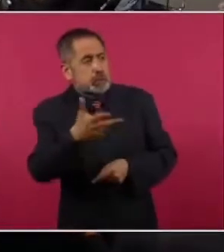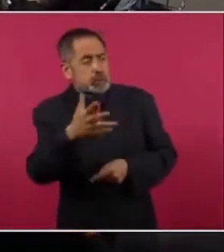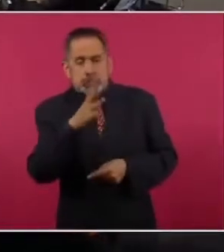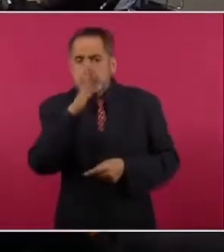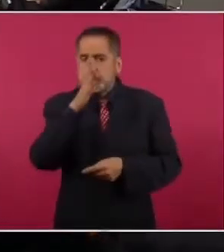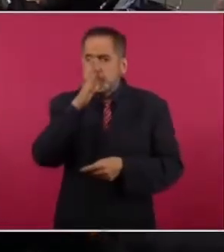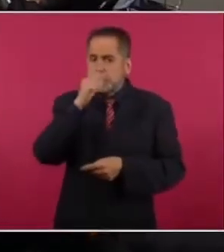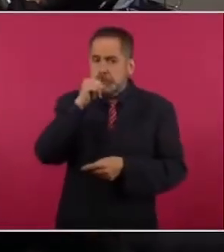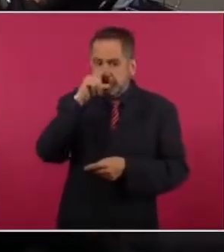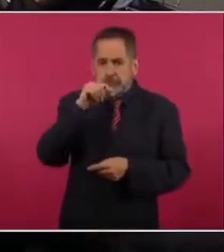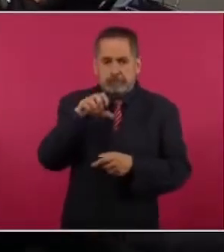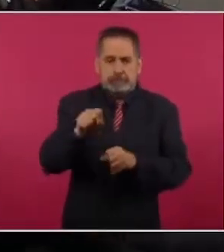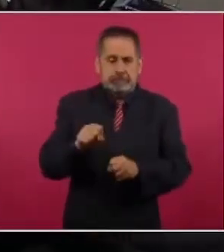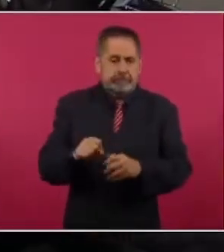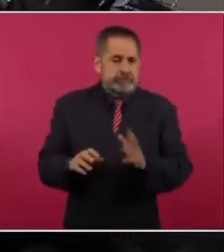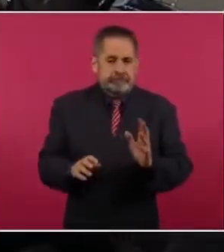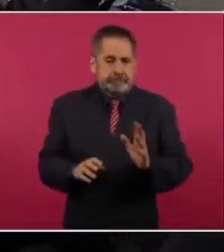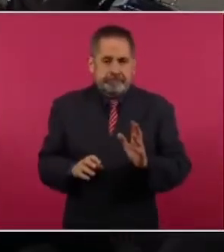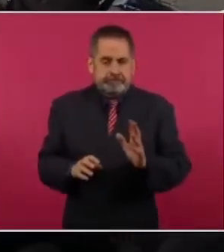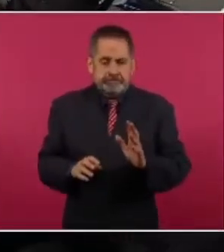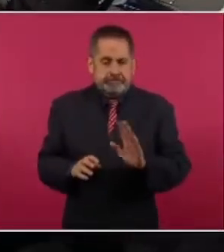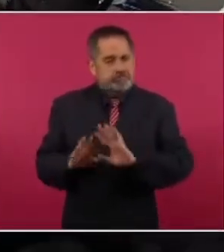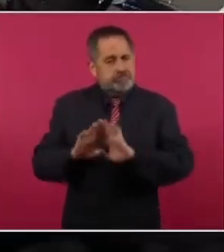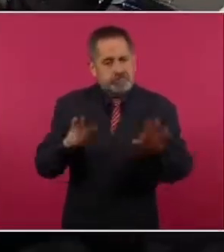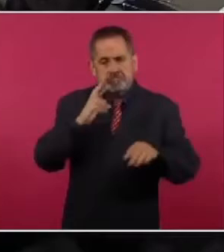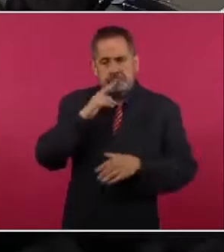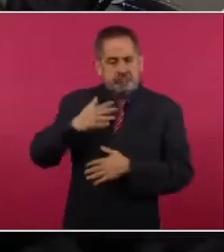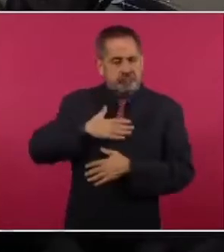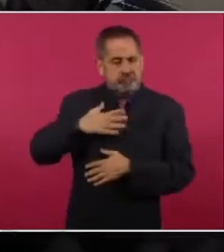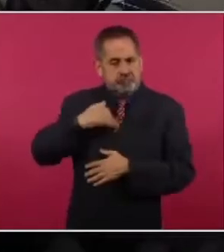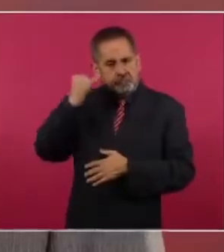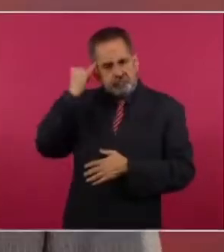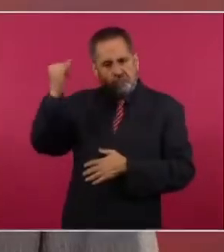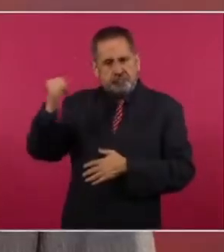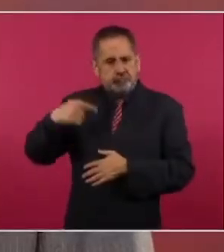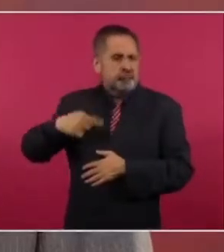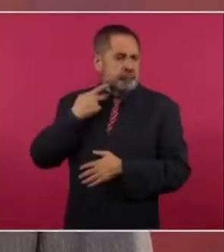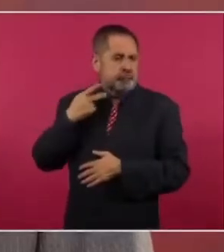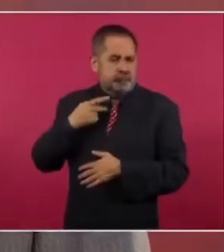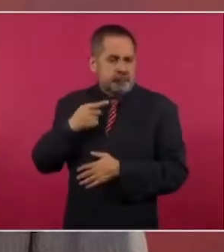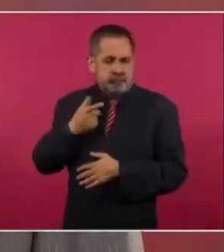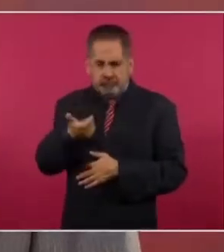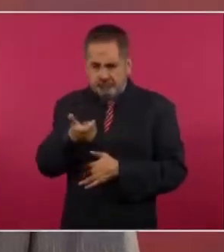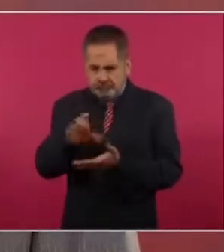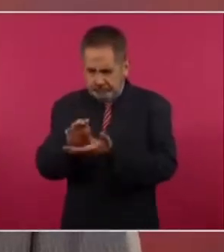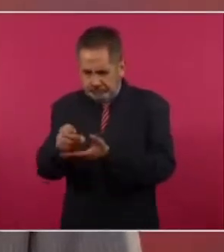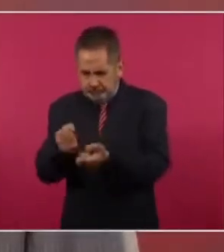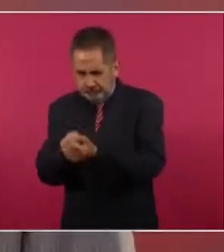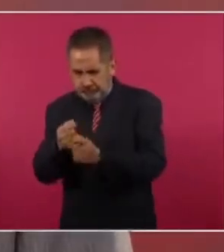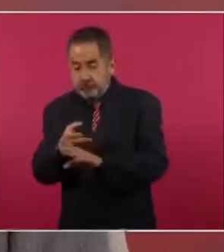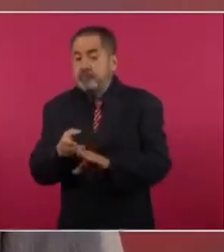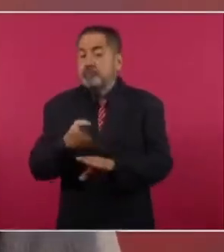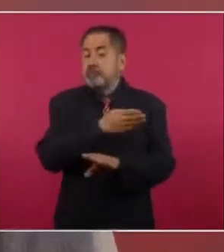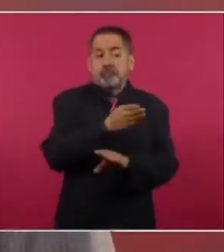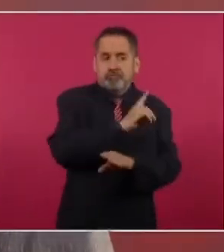Entonces, con la política que aplicamos, que no lo hicieron en otras